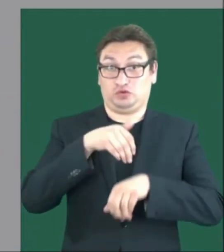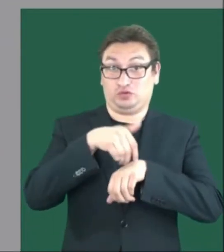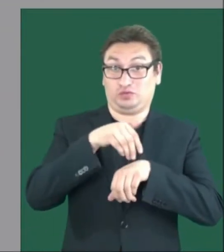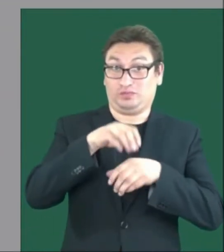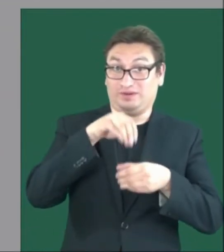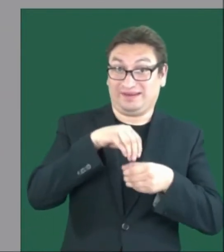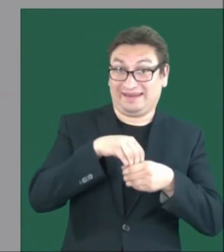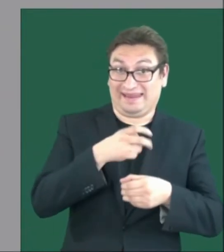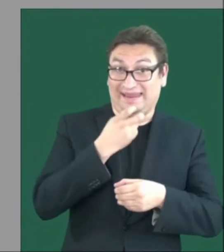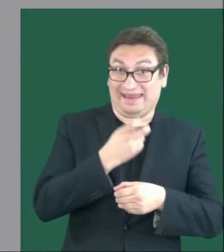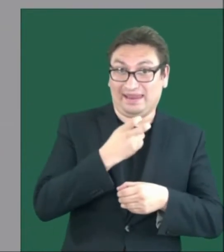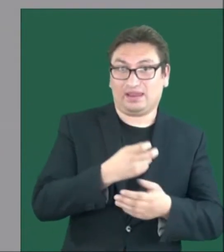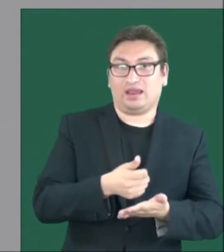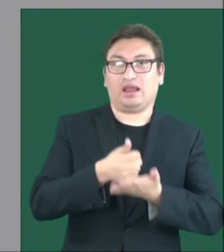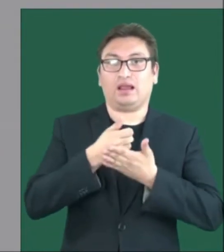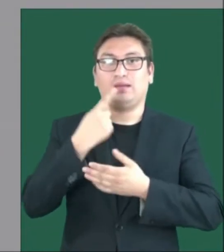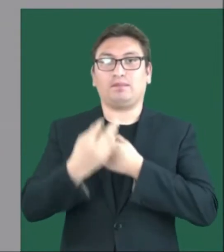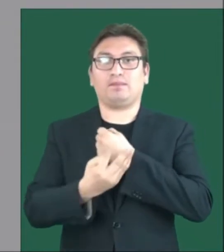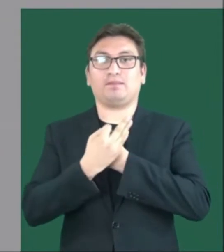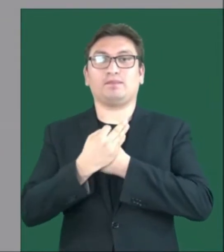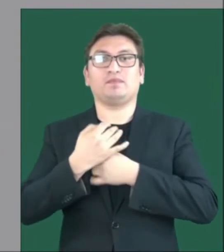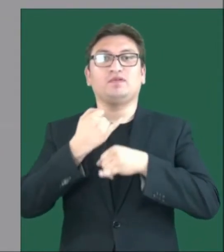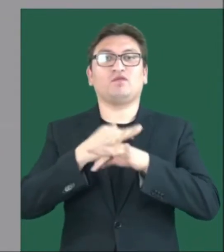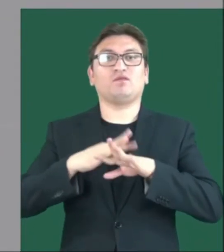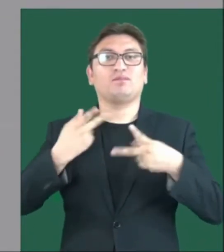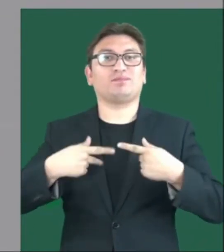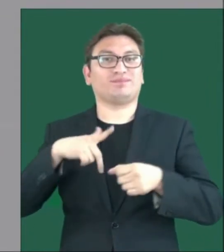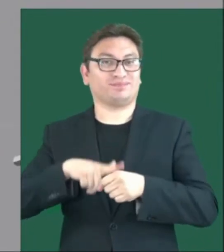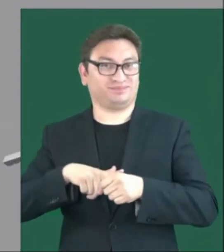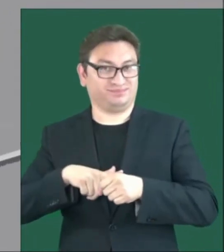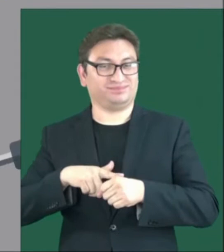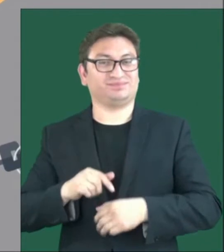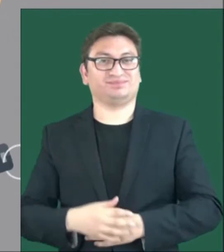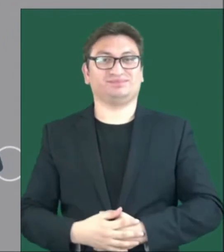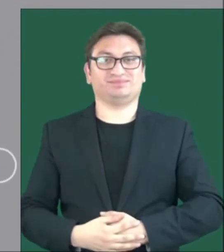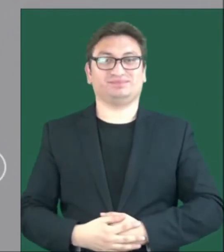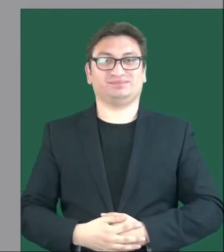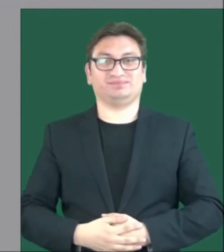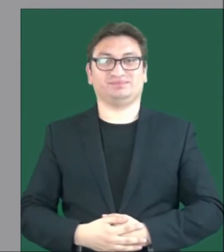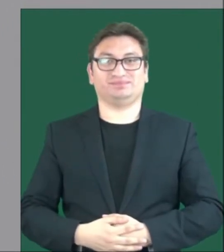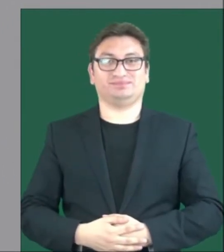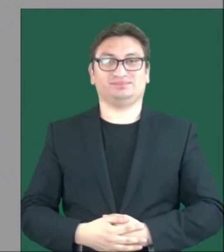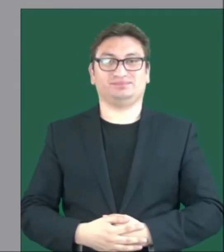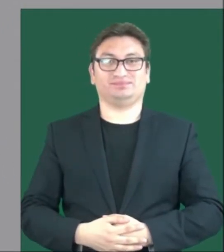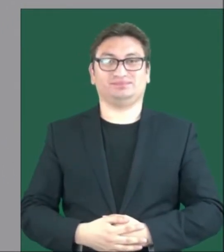Nuestras contraseñas son las llaves que protegen nuestra información personal.